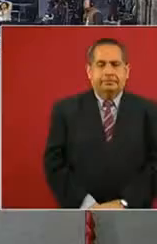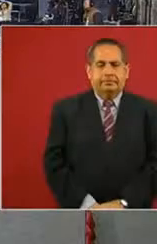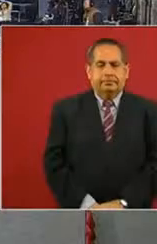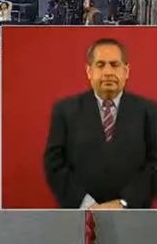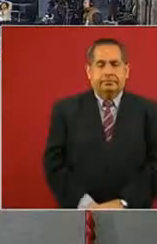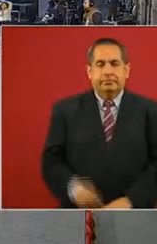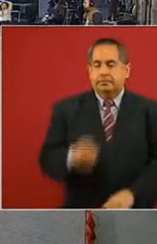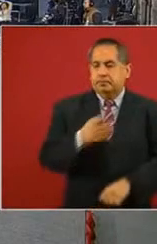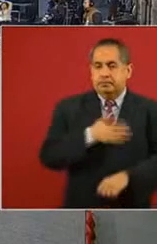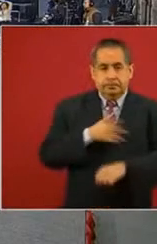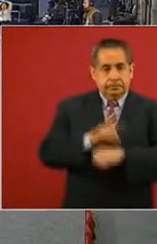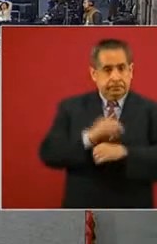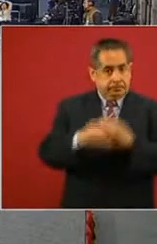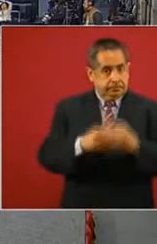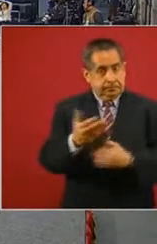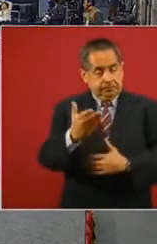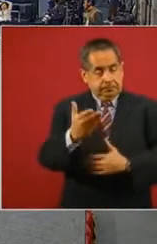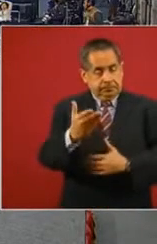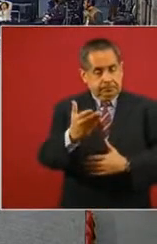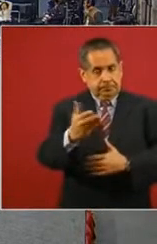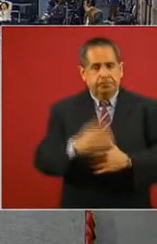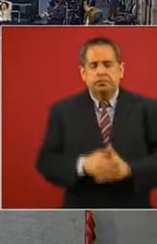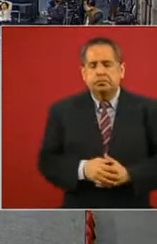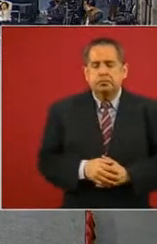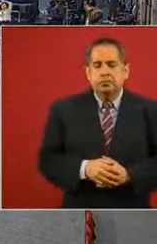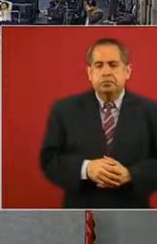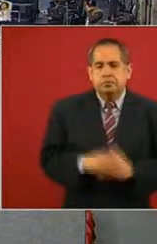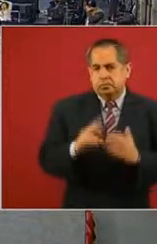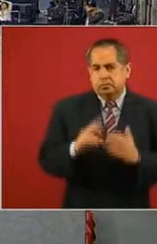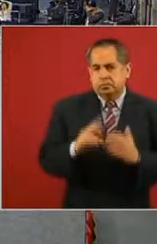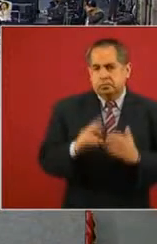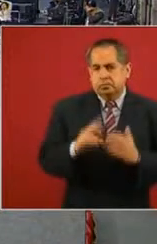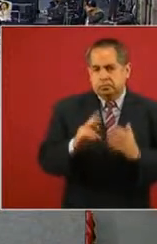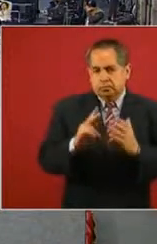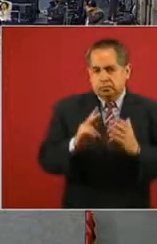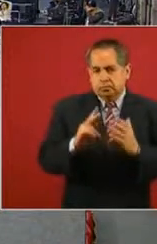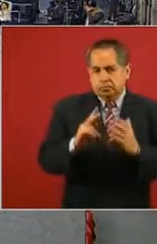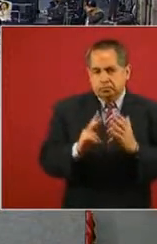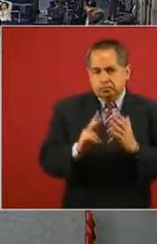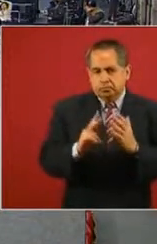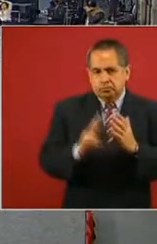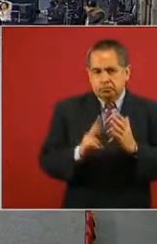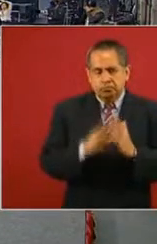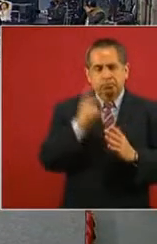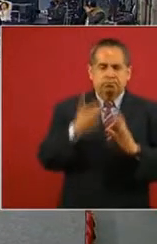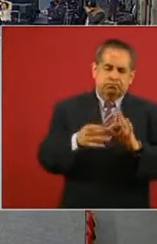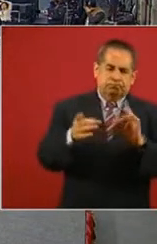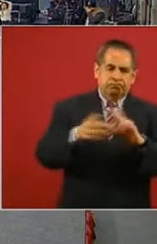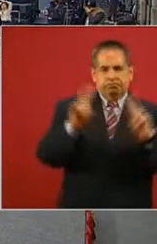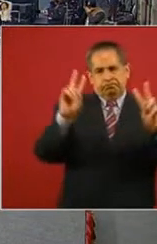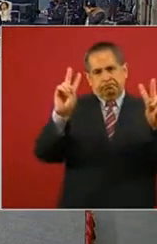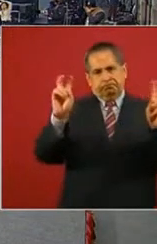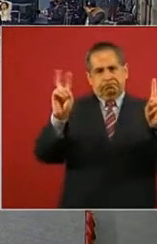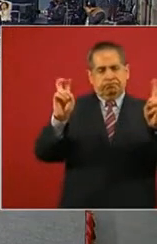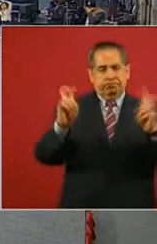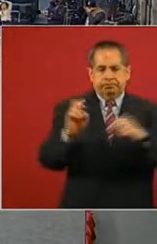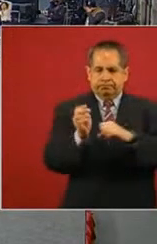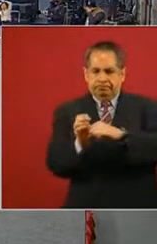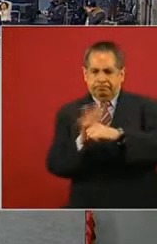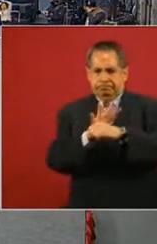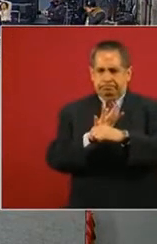Financiera y la Fiscalía ya lo están investigando, porque Cabeza de Vaca encabeza un grupo criminal, y él era